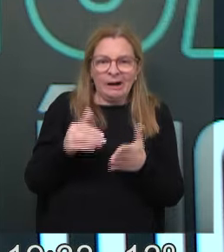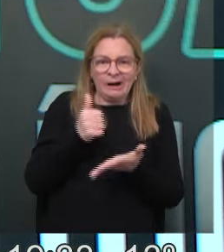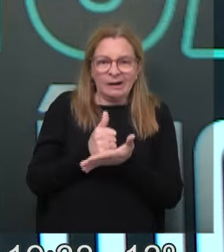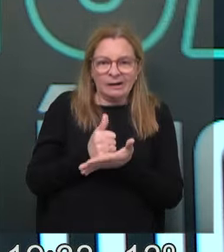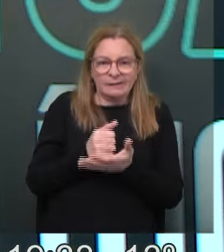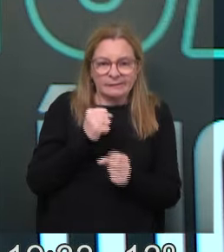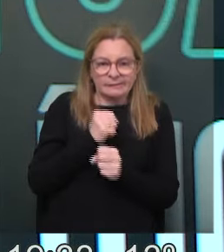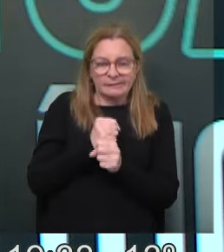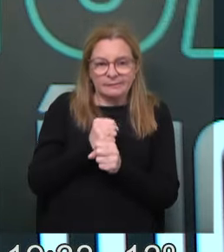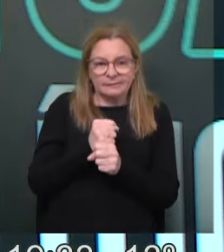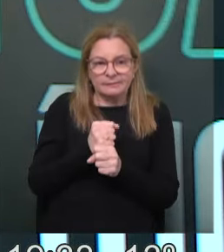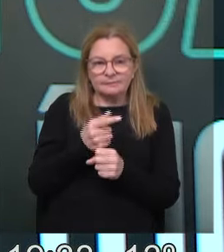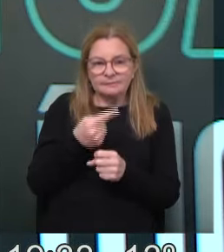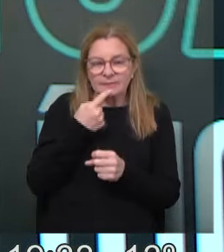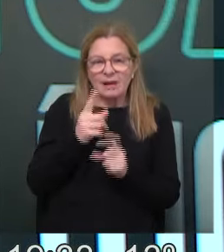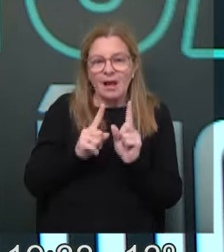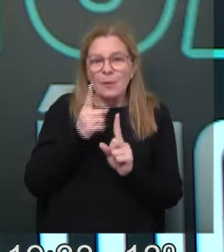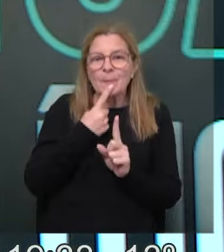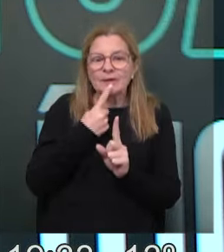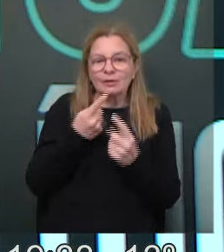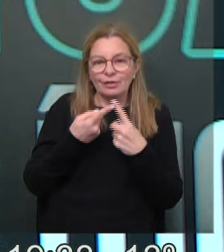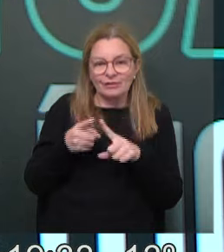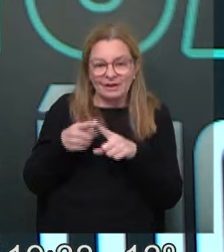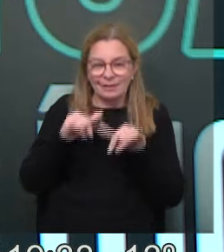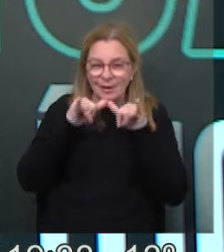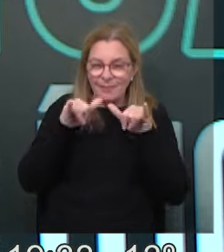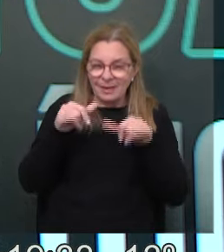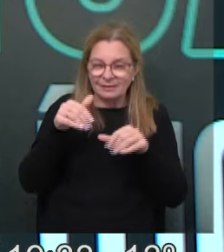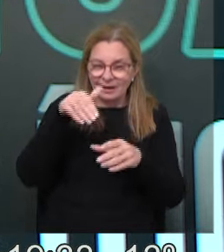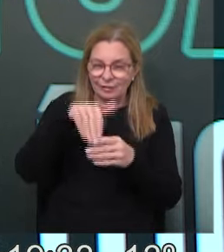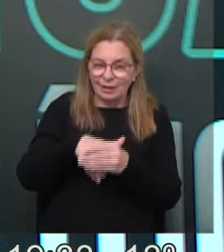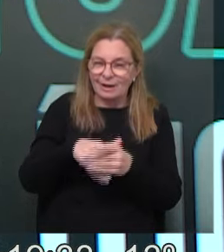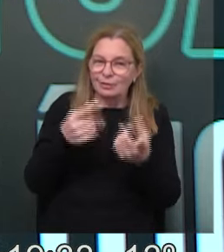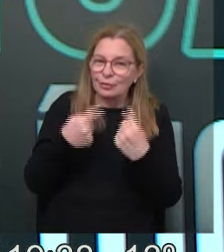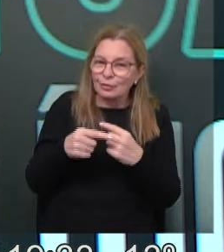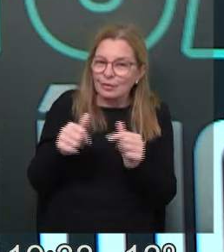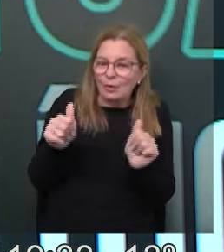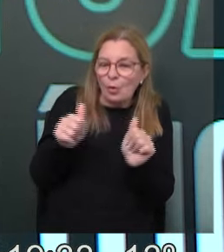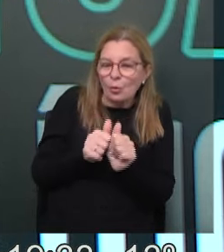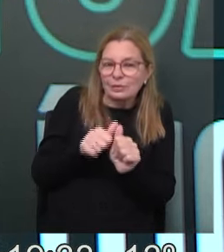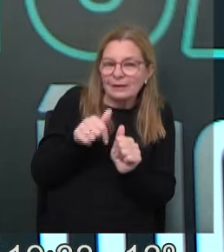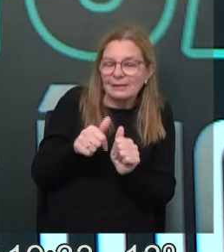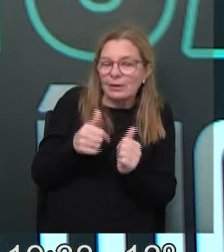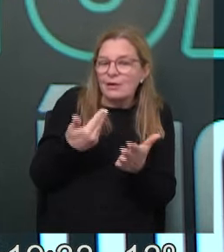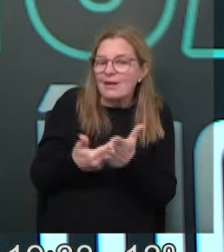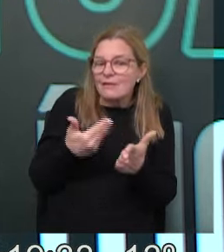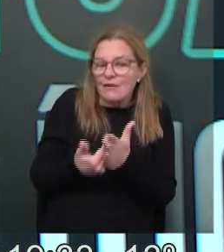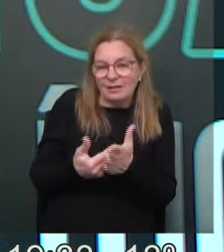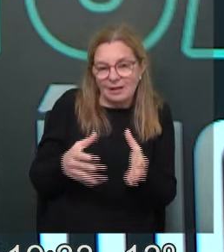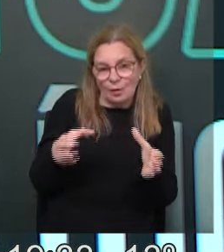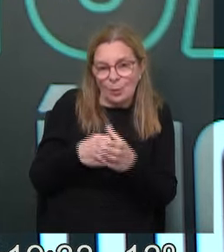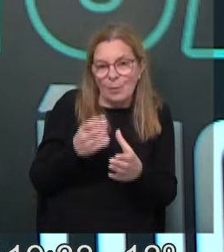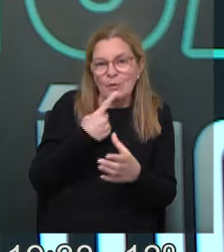ejercicio no en un ejercicio político distinto al de una campaña electoral Entonces se juntan por un lado esa inmadurez por otro lado la